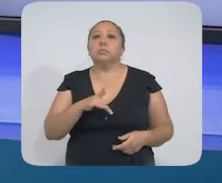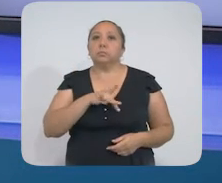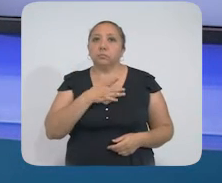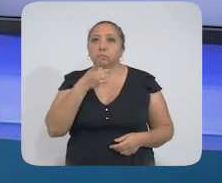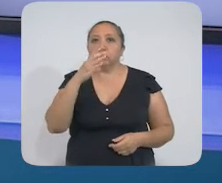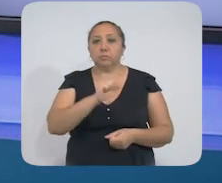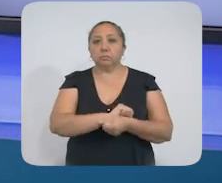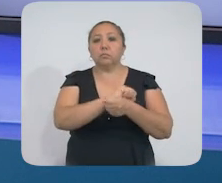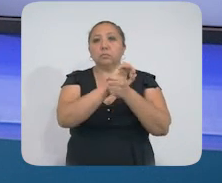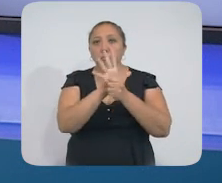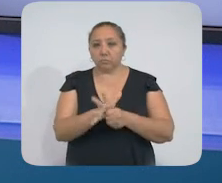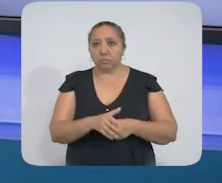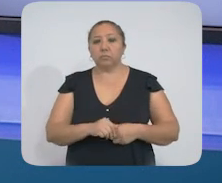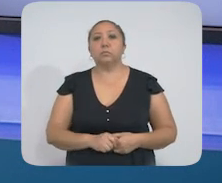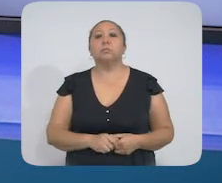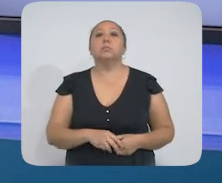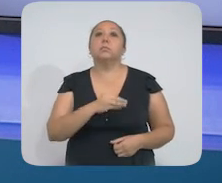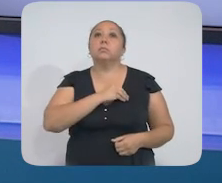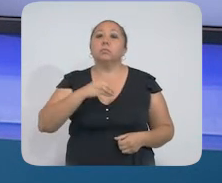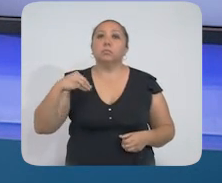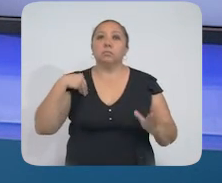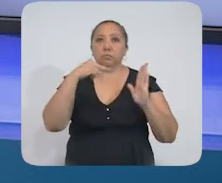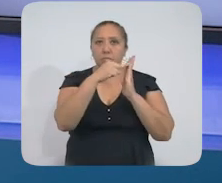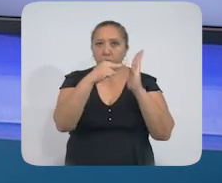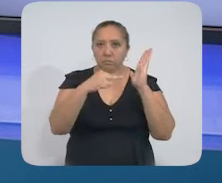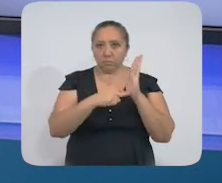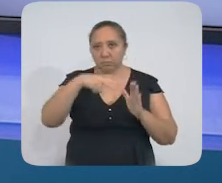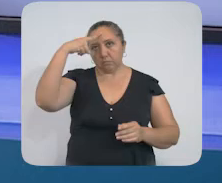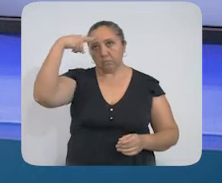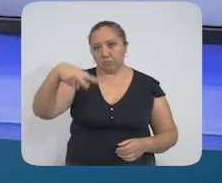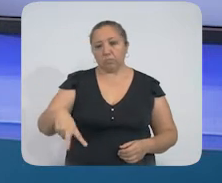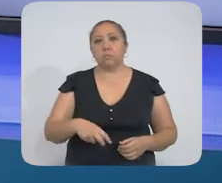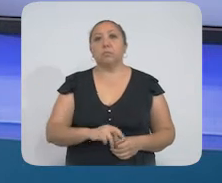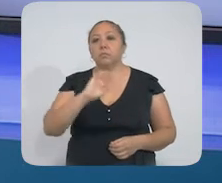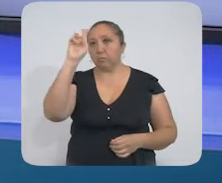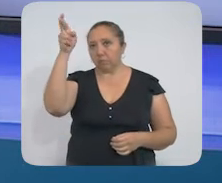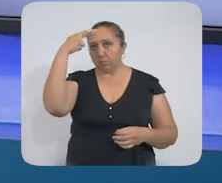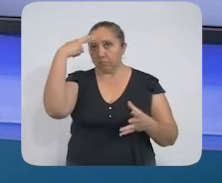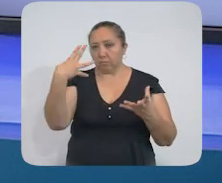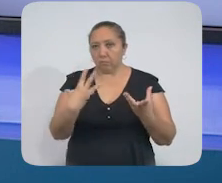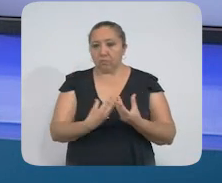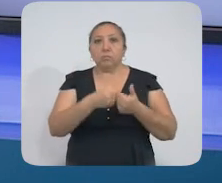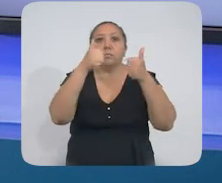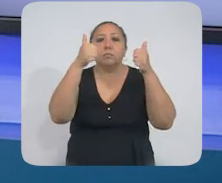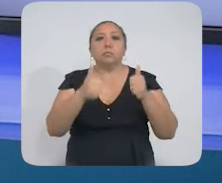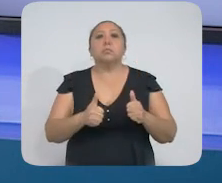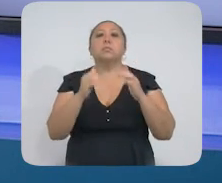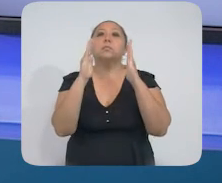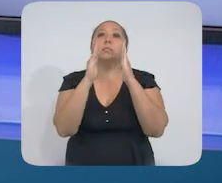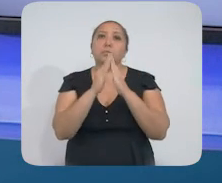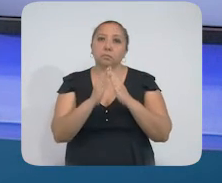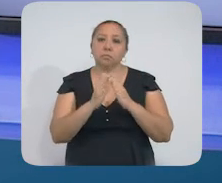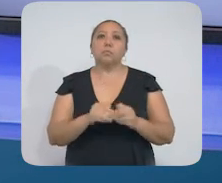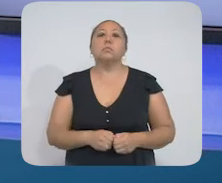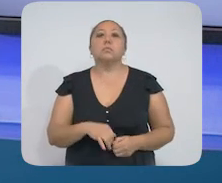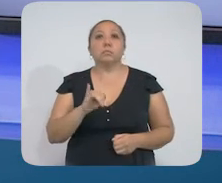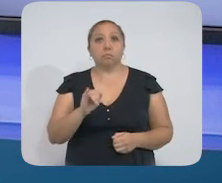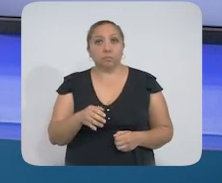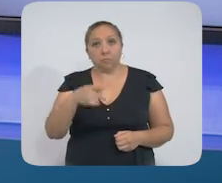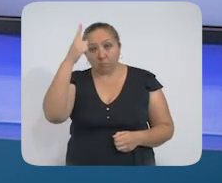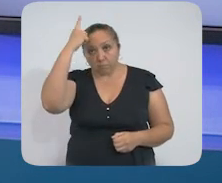presentan COVID-19 en cumplimiento de la normativa federal. Recordamos que quedarse en casa es una medida efectiva